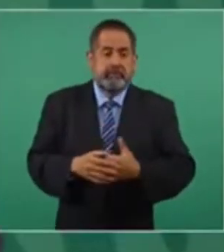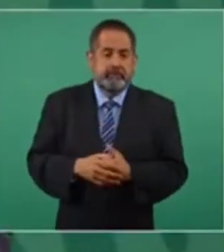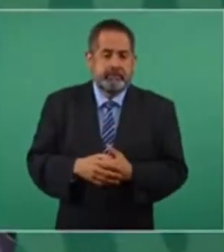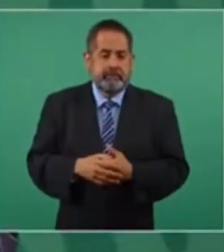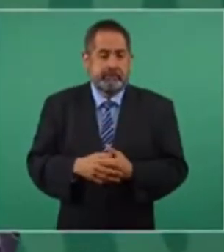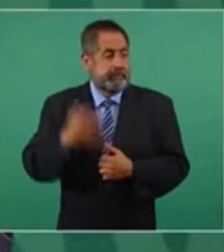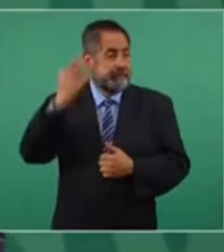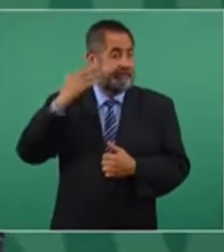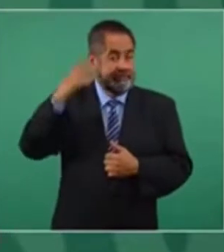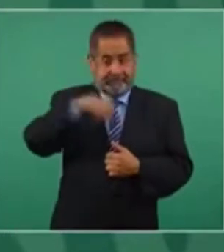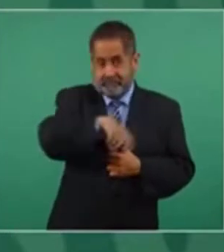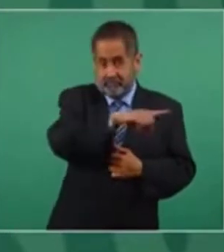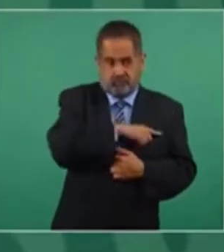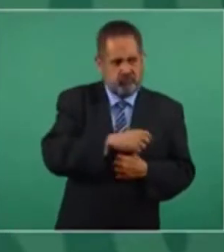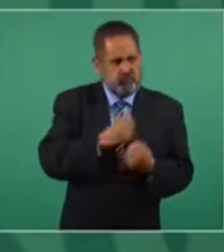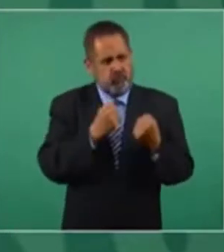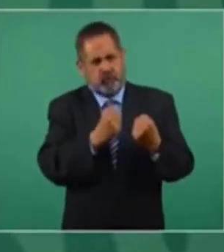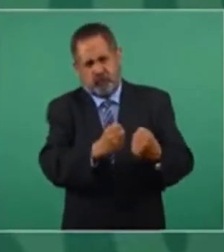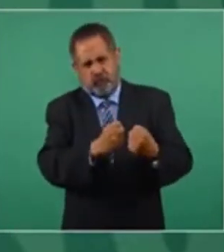poderosísimo,